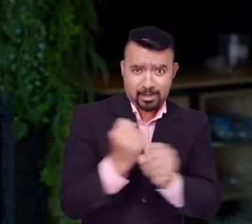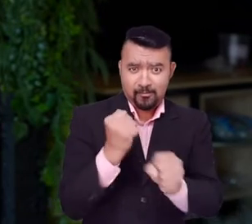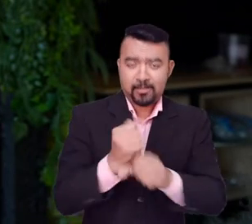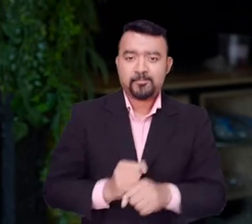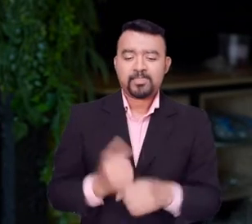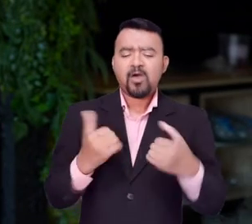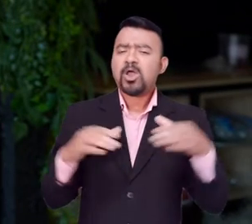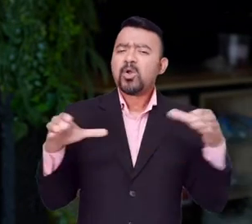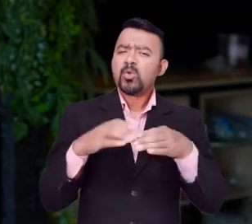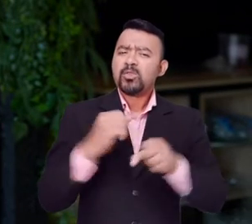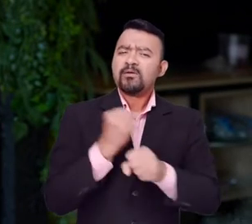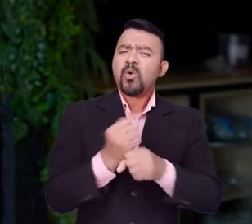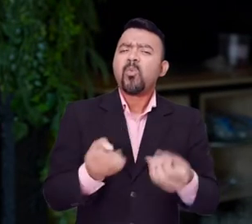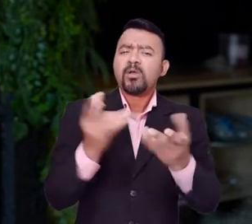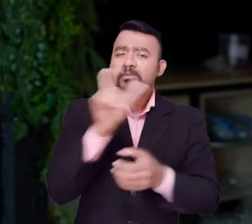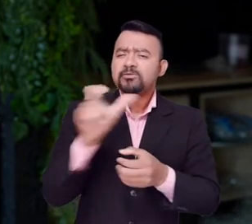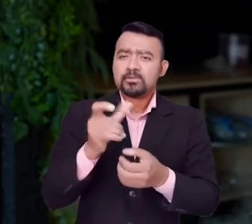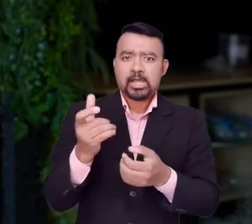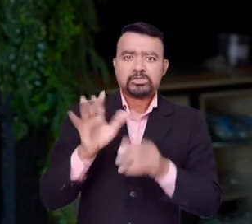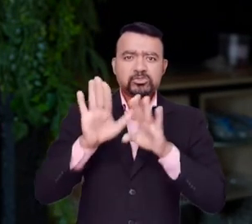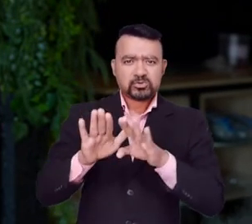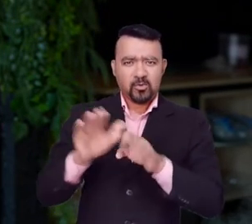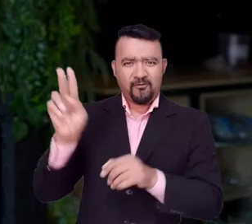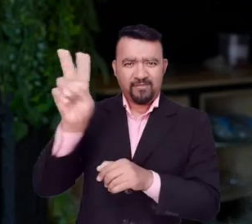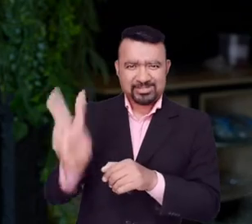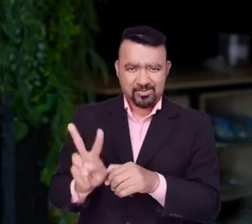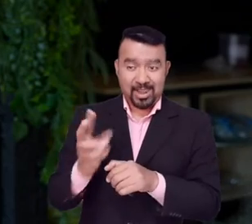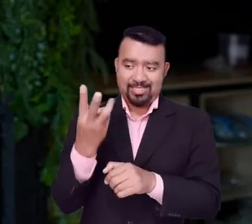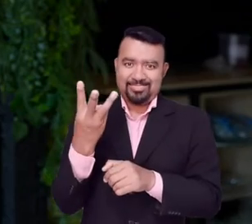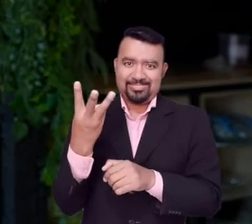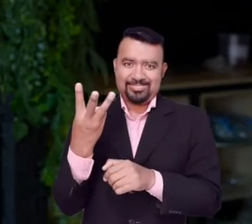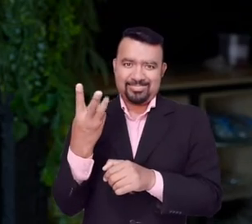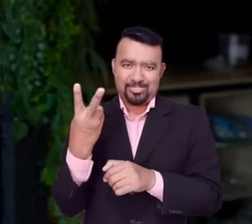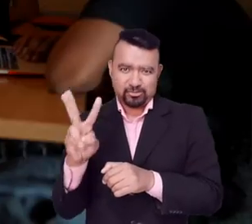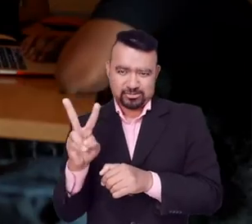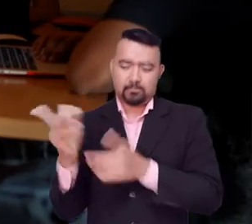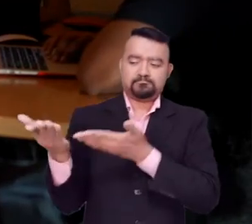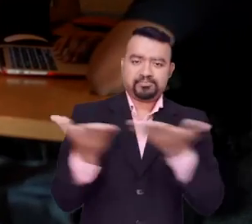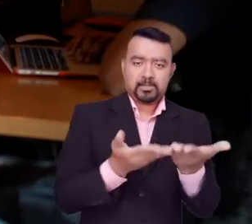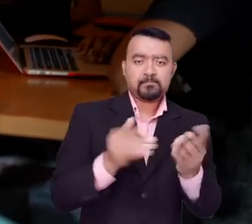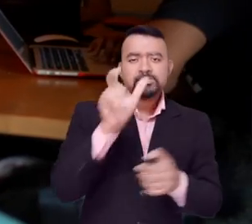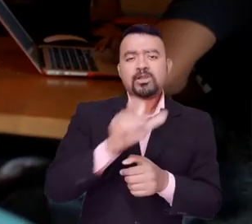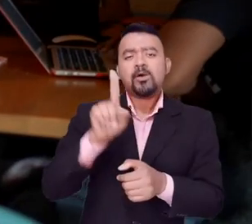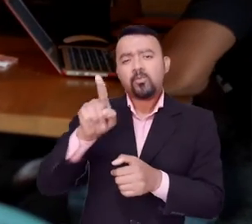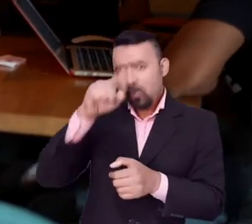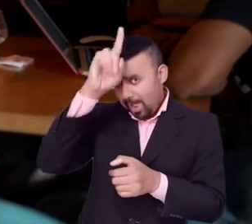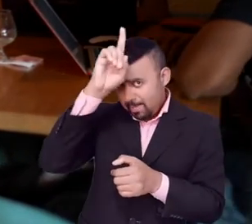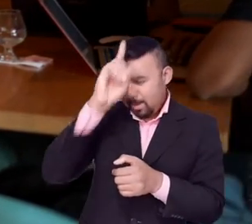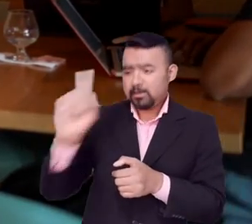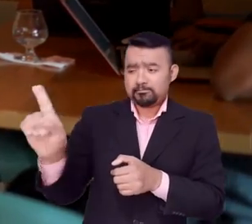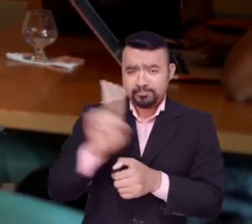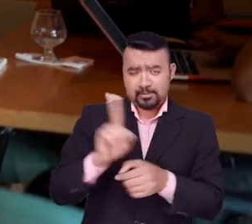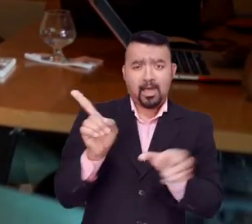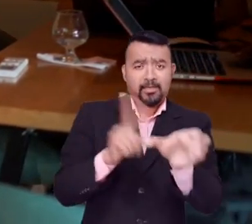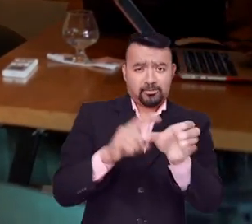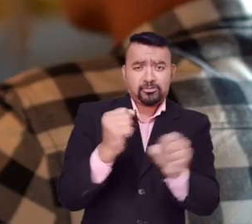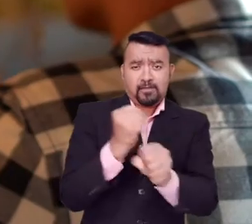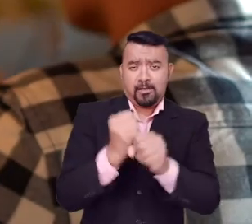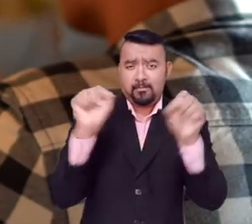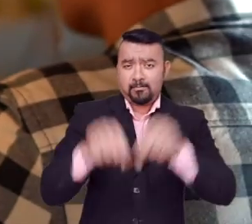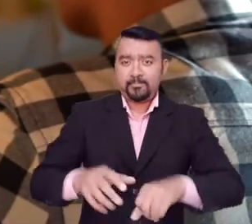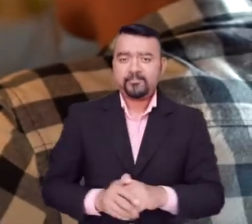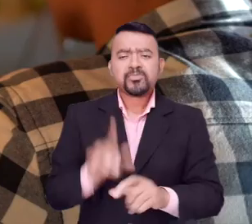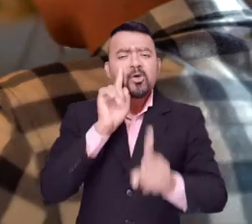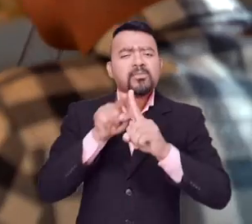equipo contamos con 13 personas migrantes, 12 de ellas provenientes de Venezuela y una persona proveniente de Alemania. Nuestro propósito